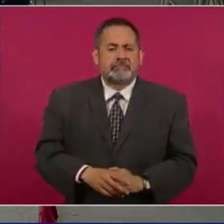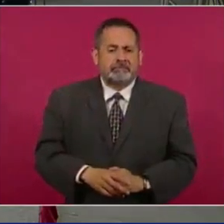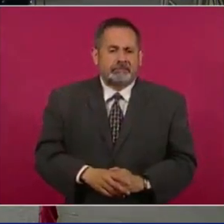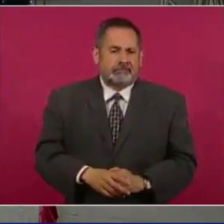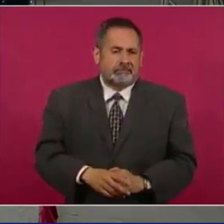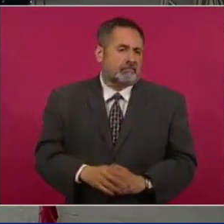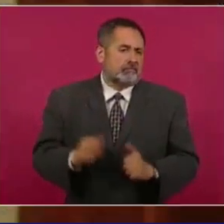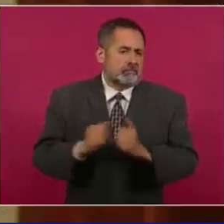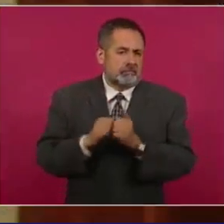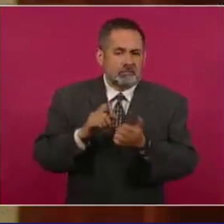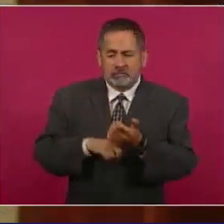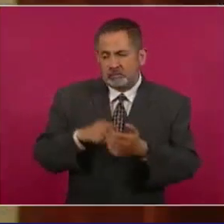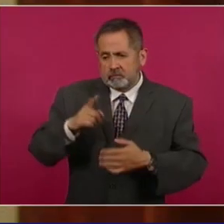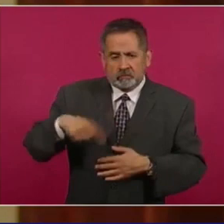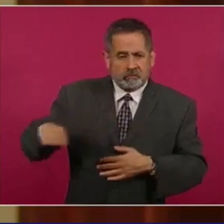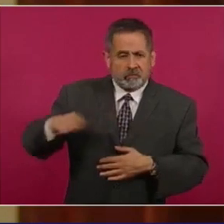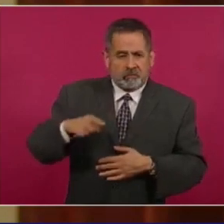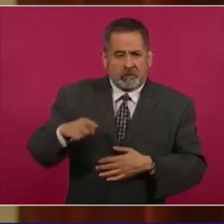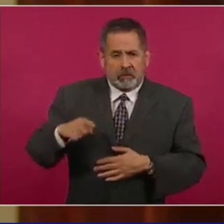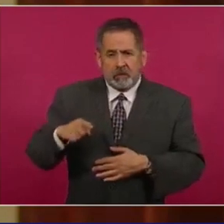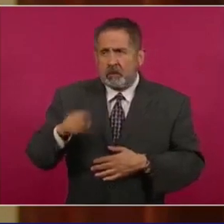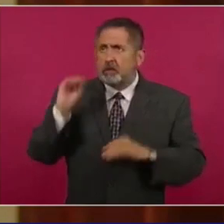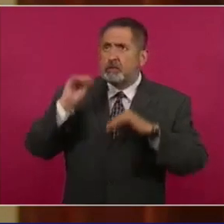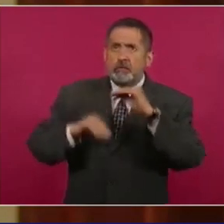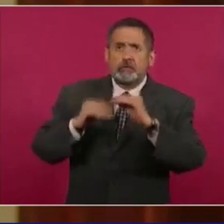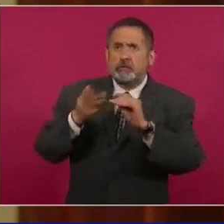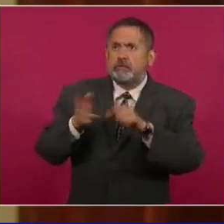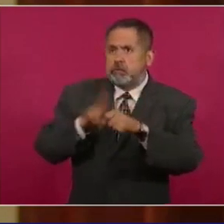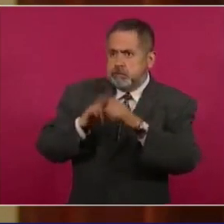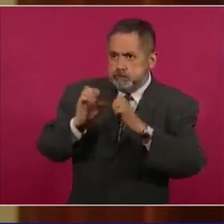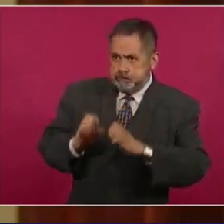Con buenas instalaciones,